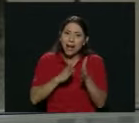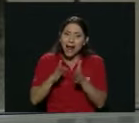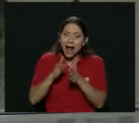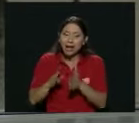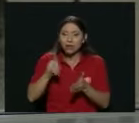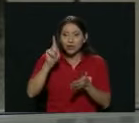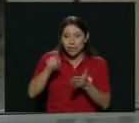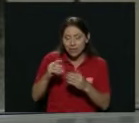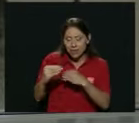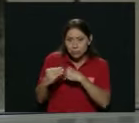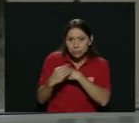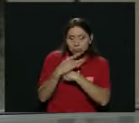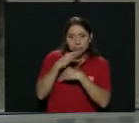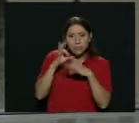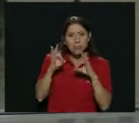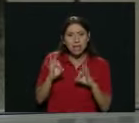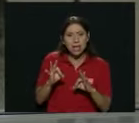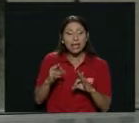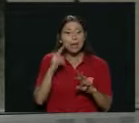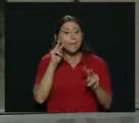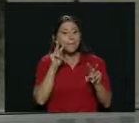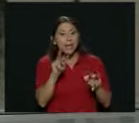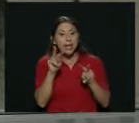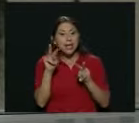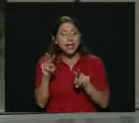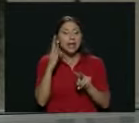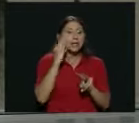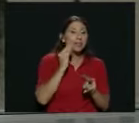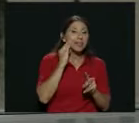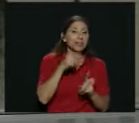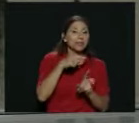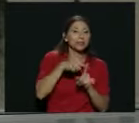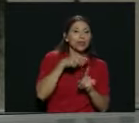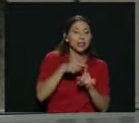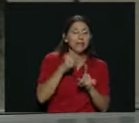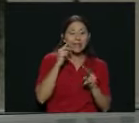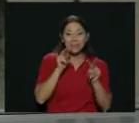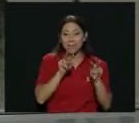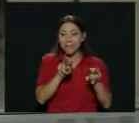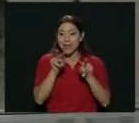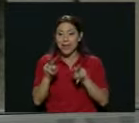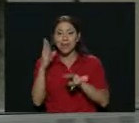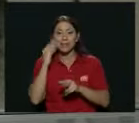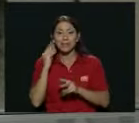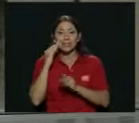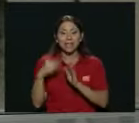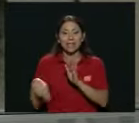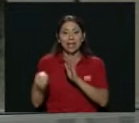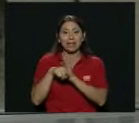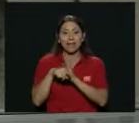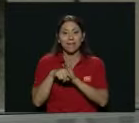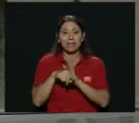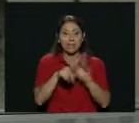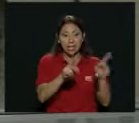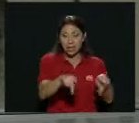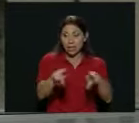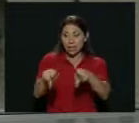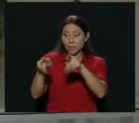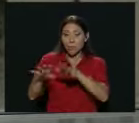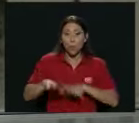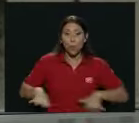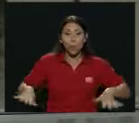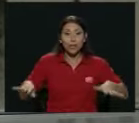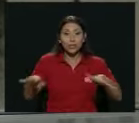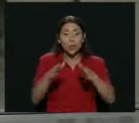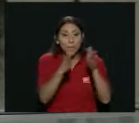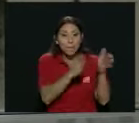prepararnos, asesorarse bien, ver experiencias positivas, ver experiencias negativas y preparar sobre todo a la población